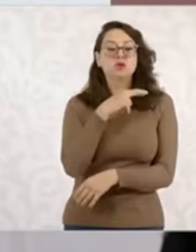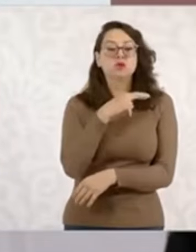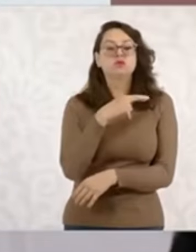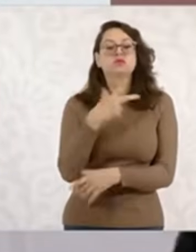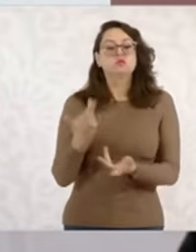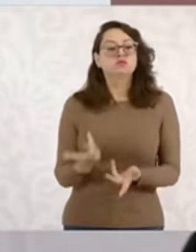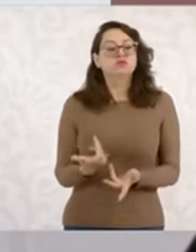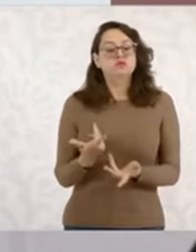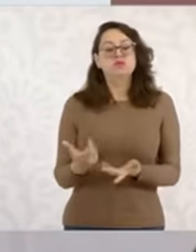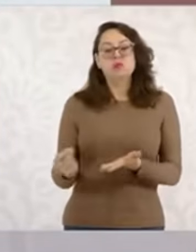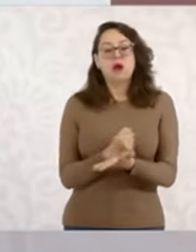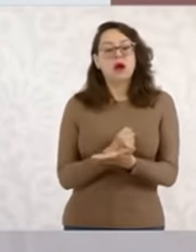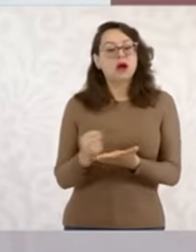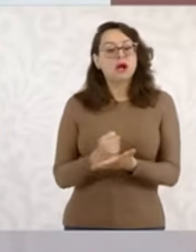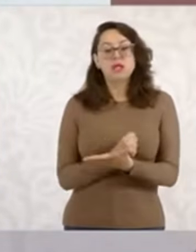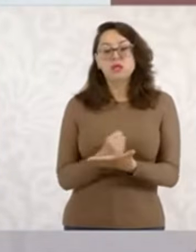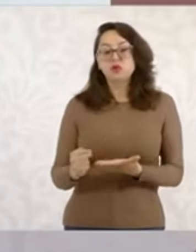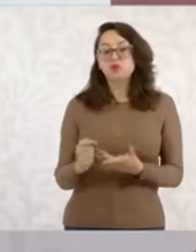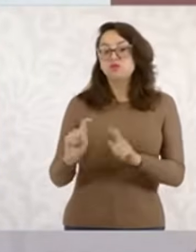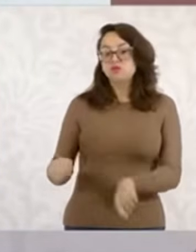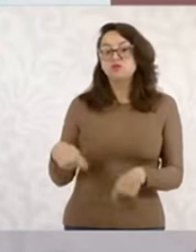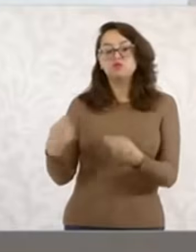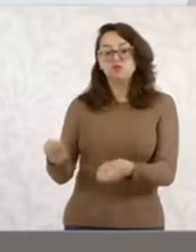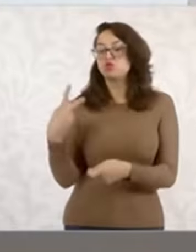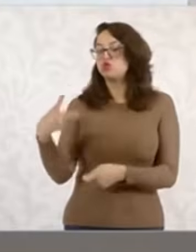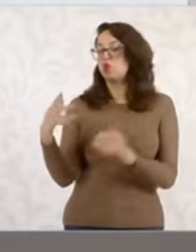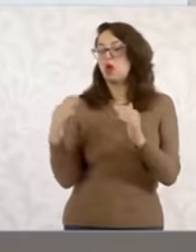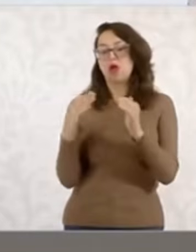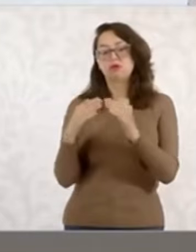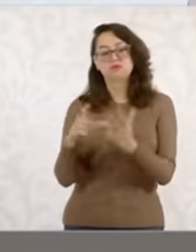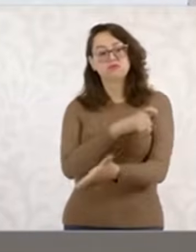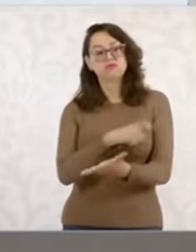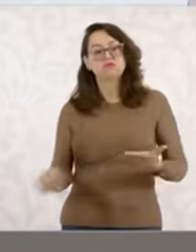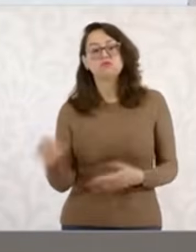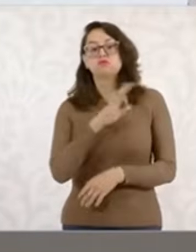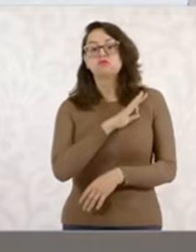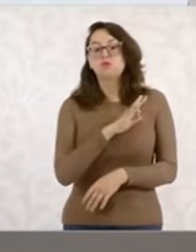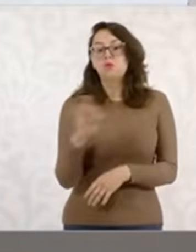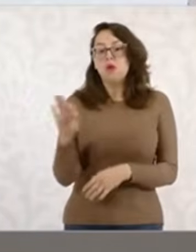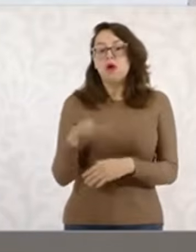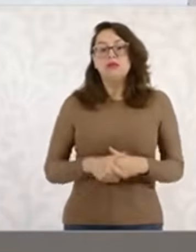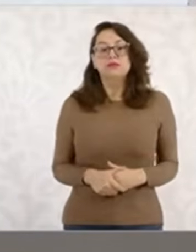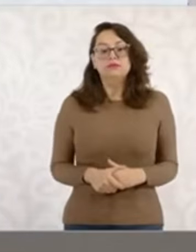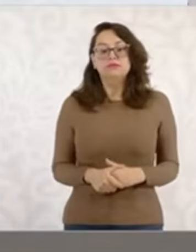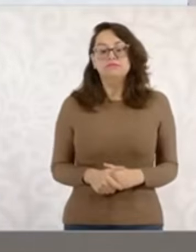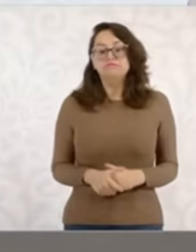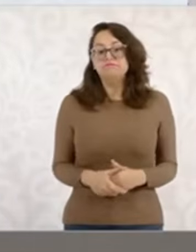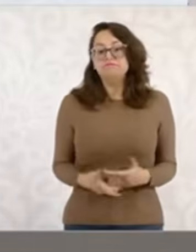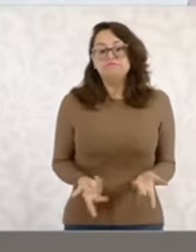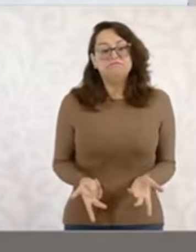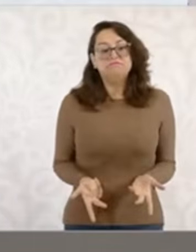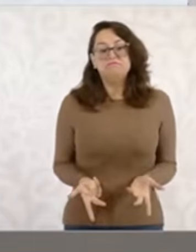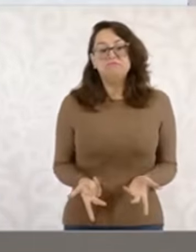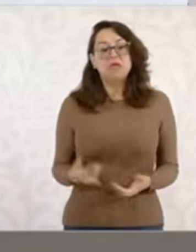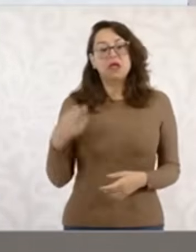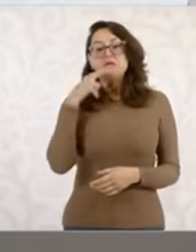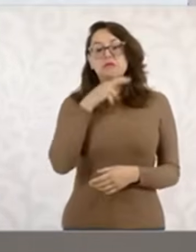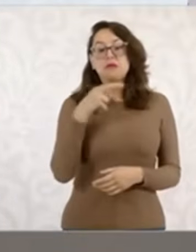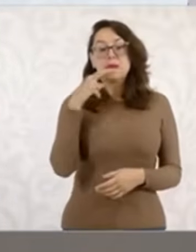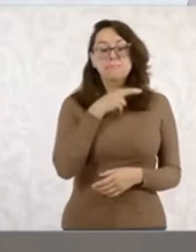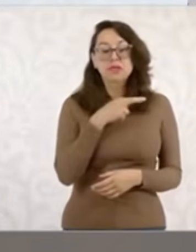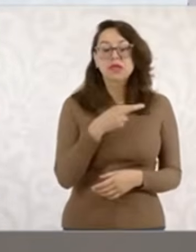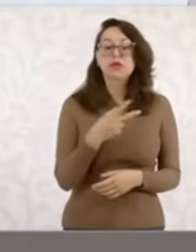el monto del crédito necesario para adquirir una de estas viviendas. Es muy rápido,